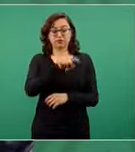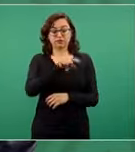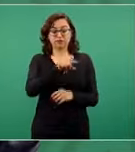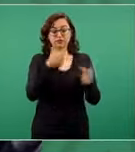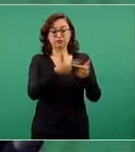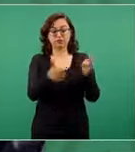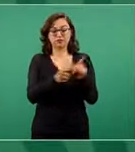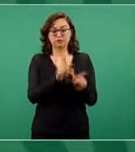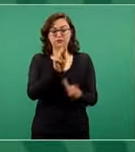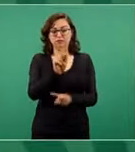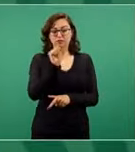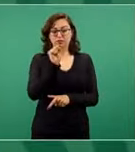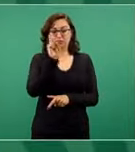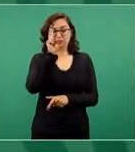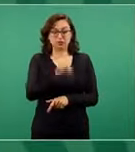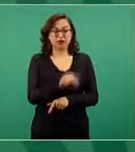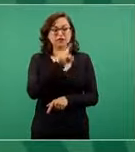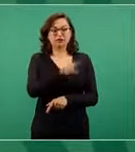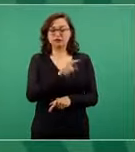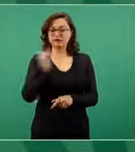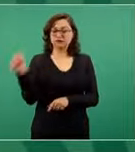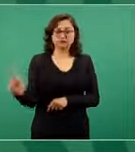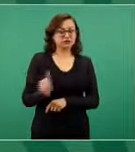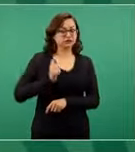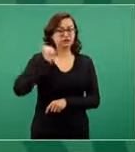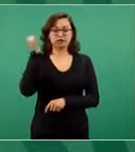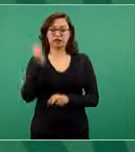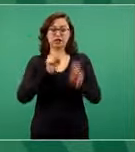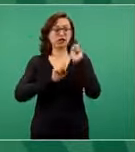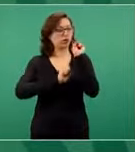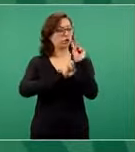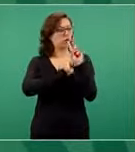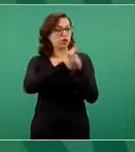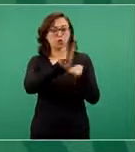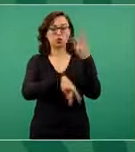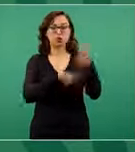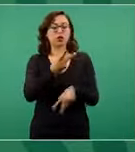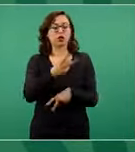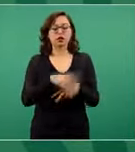que estaba la tragedia, y ahí van